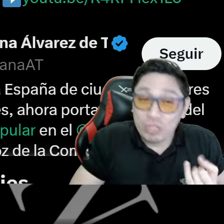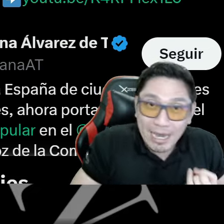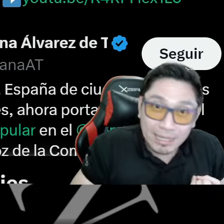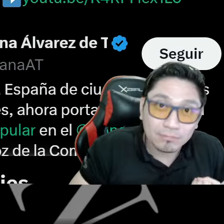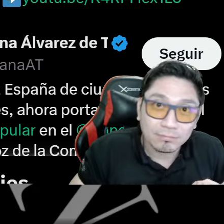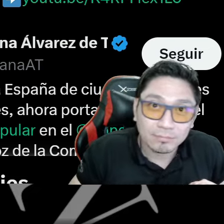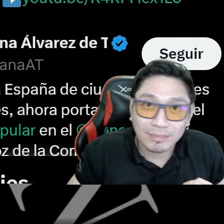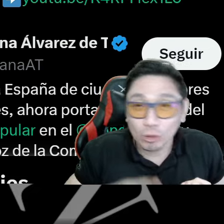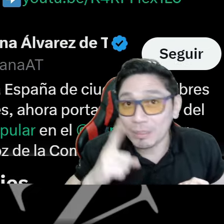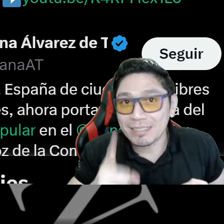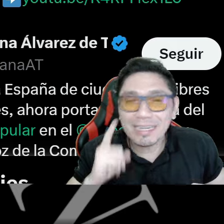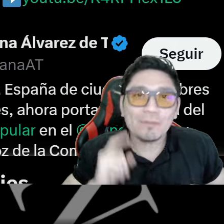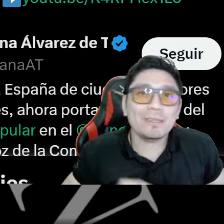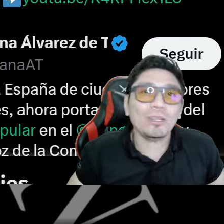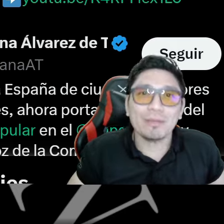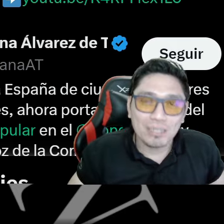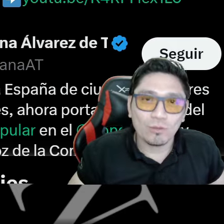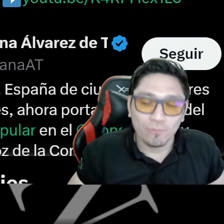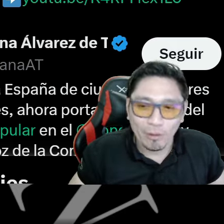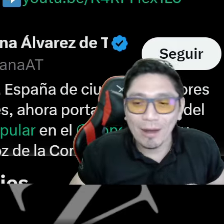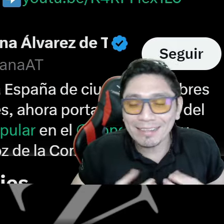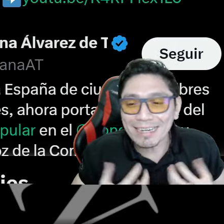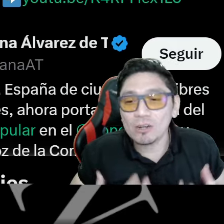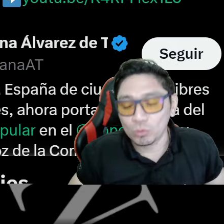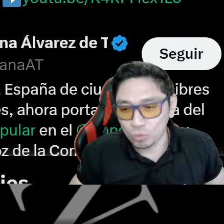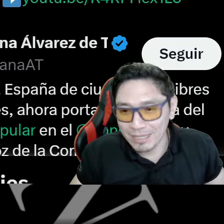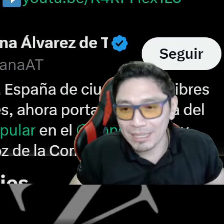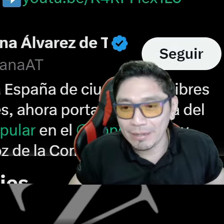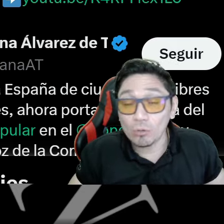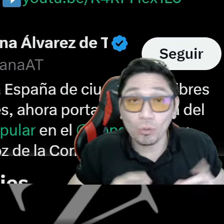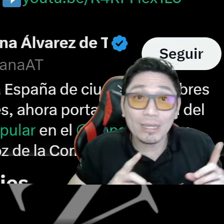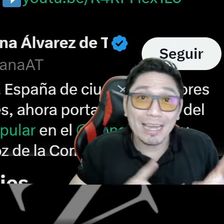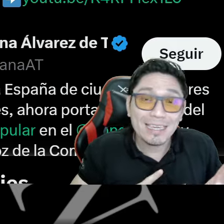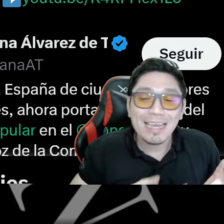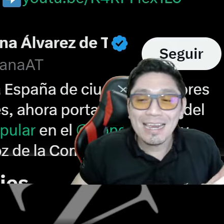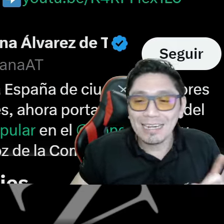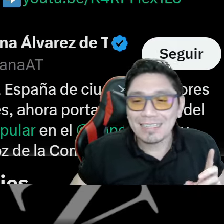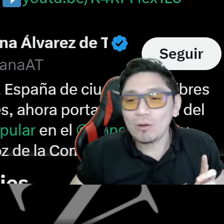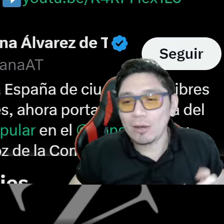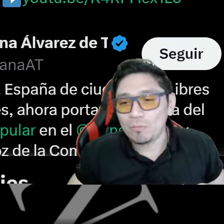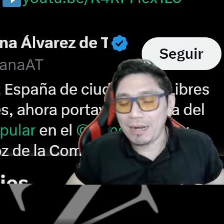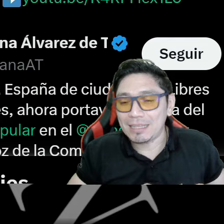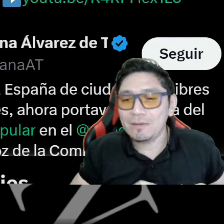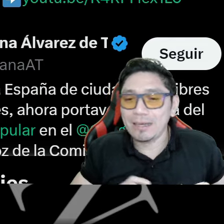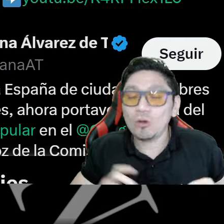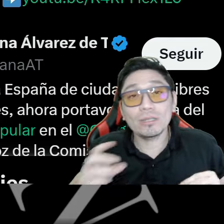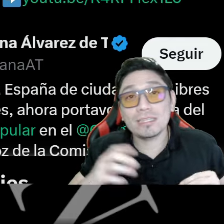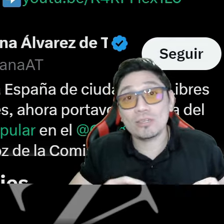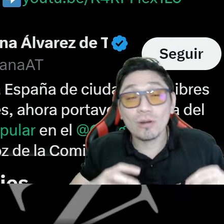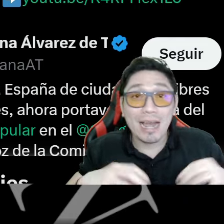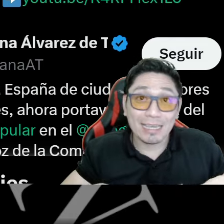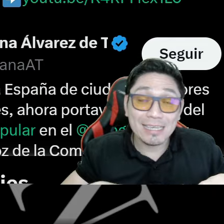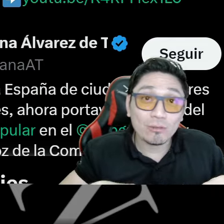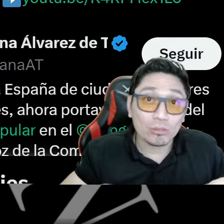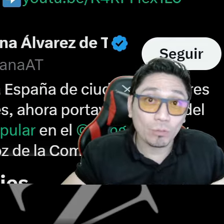abucheada se los presenté en el video de vecino informa Ojalá tengan la oportunidad de verlo porque ahí les hago la comparativa de cómo esa